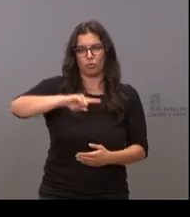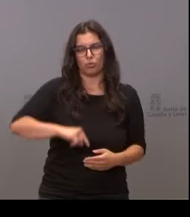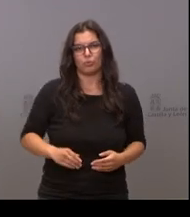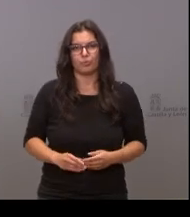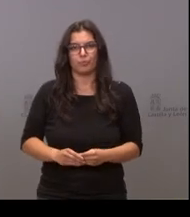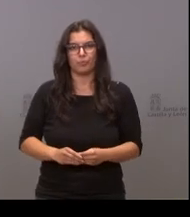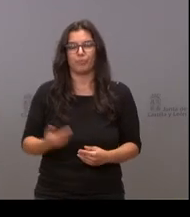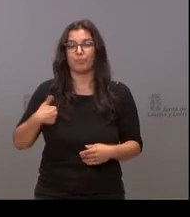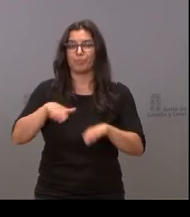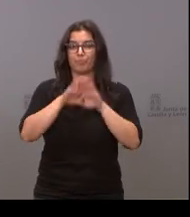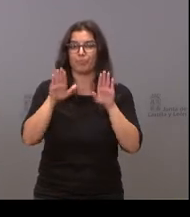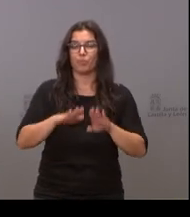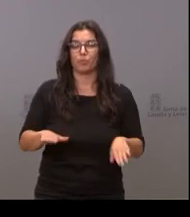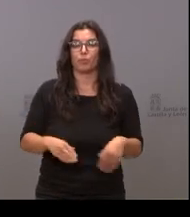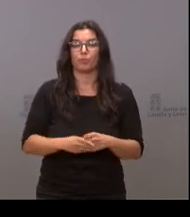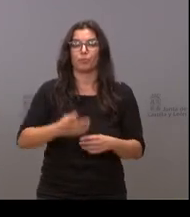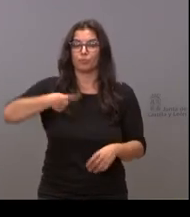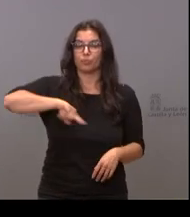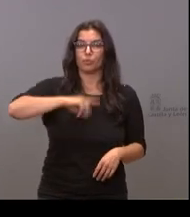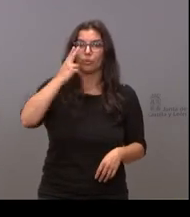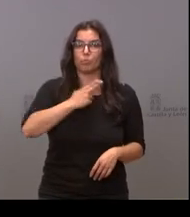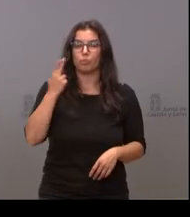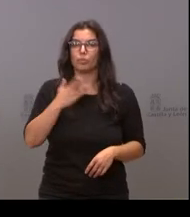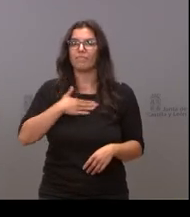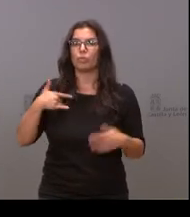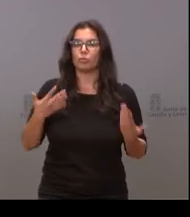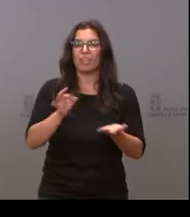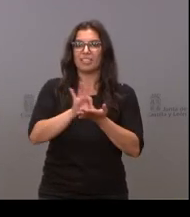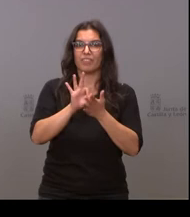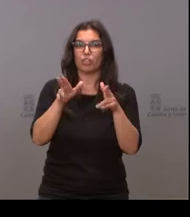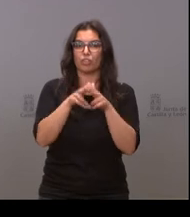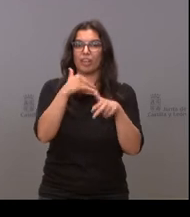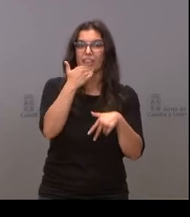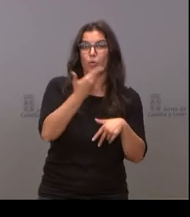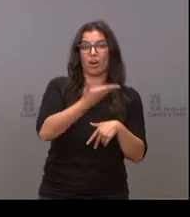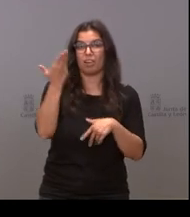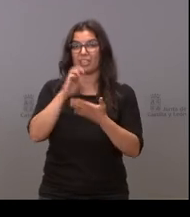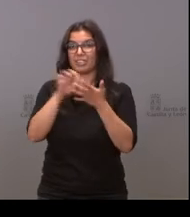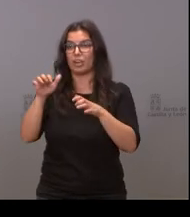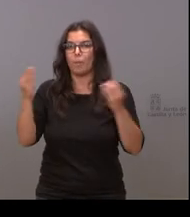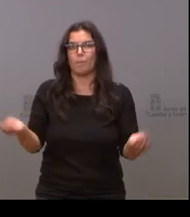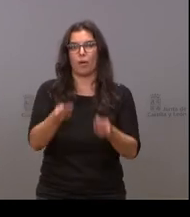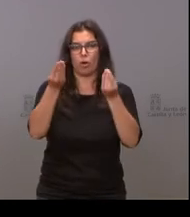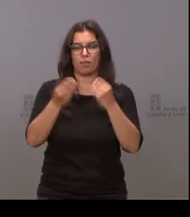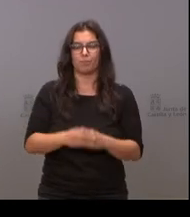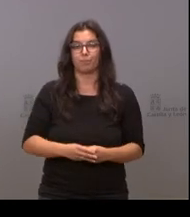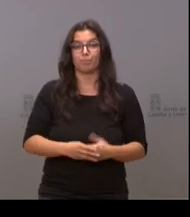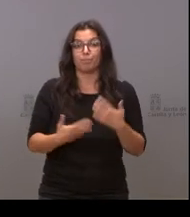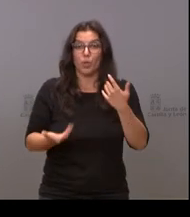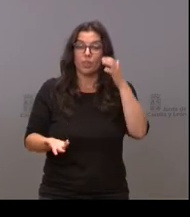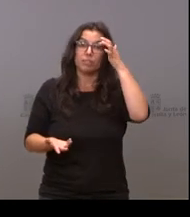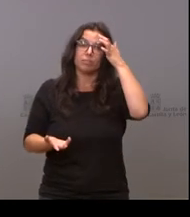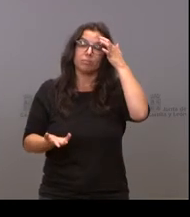concluyó ya nuestro compromiso es mejorar los servicios sociales en zamora y en toda la comunidad y por tanto